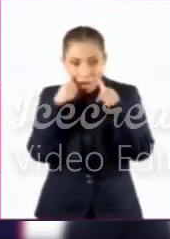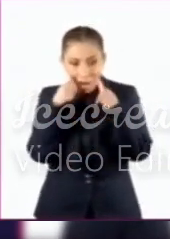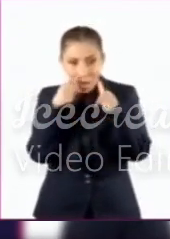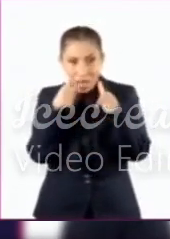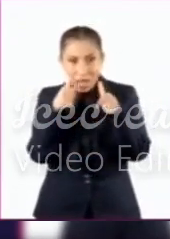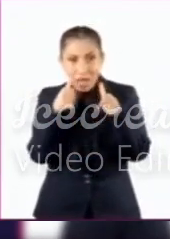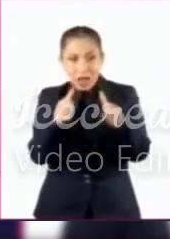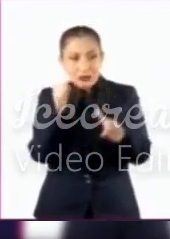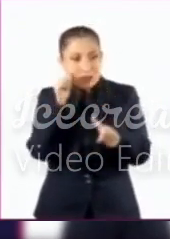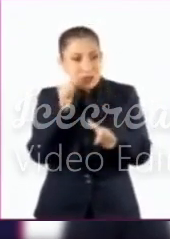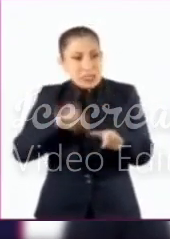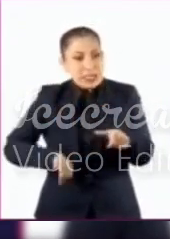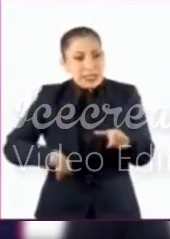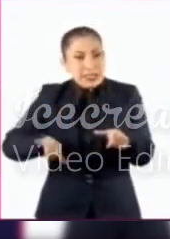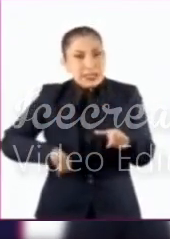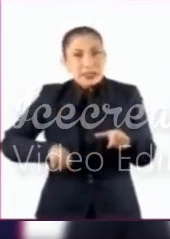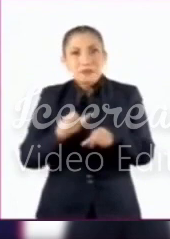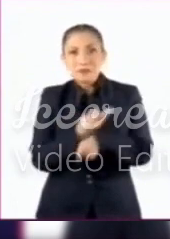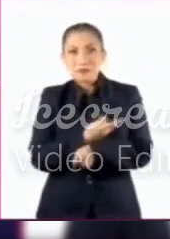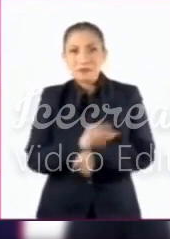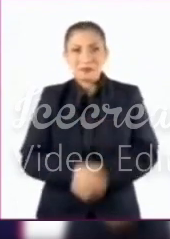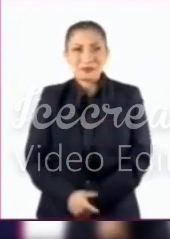lector en suspenso y misterio.